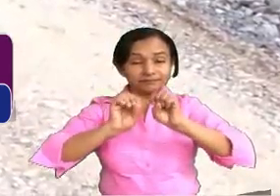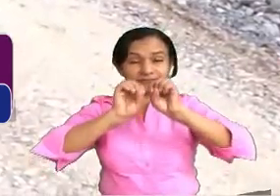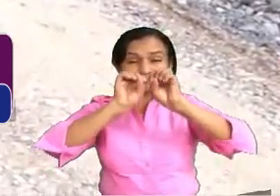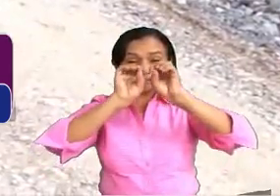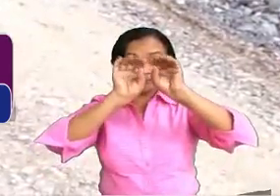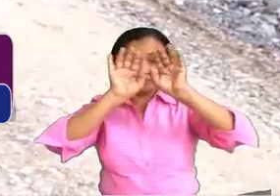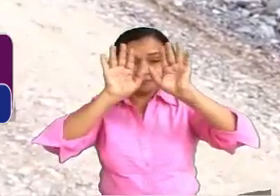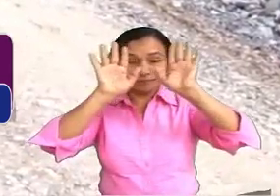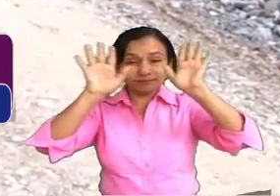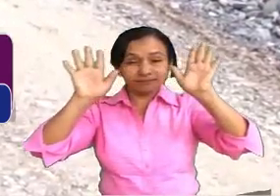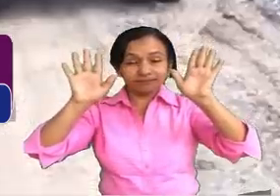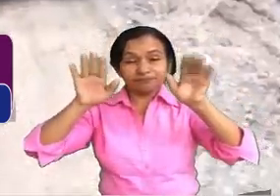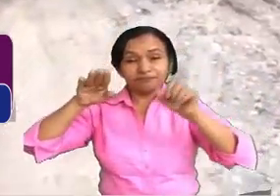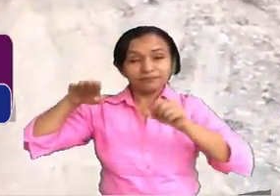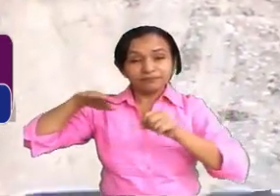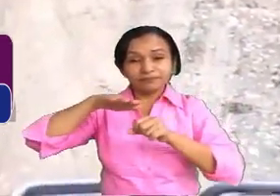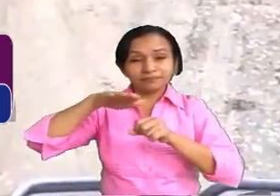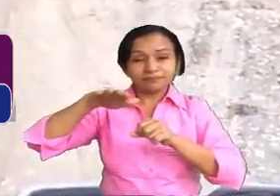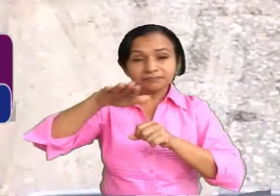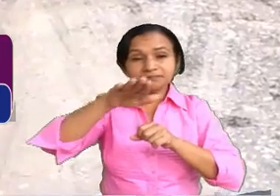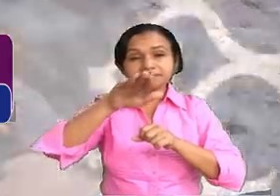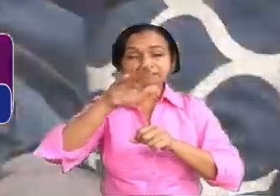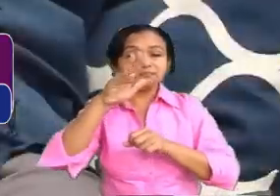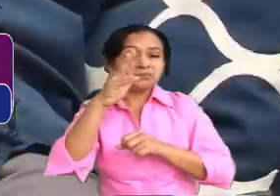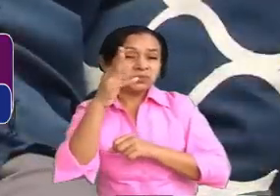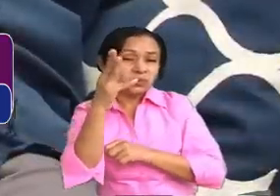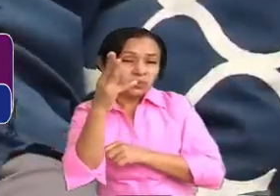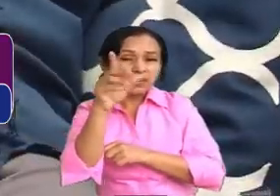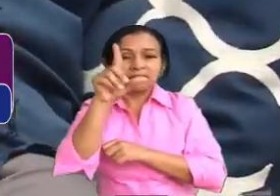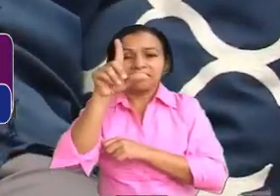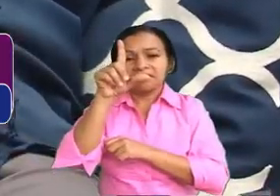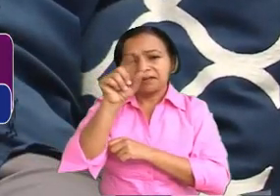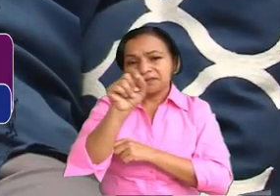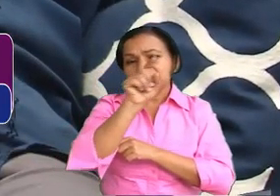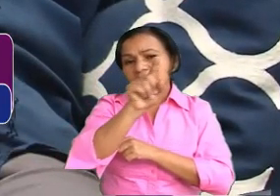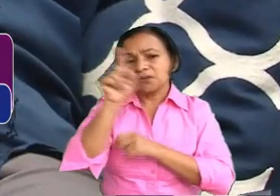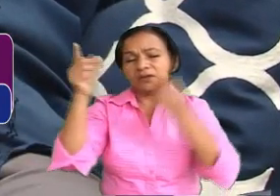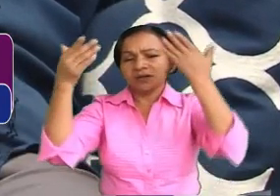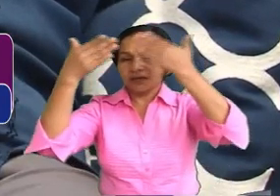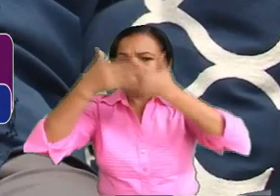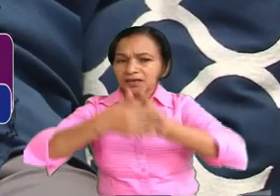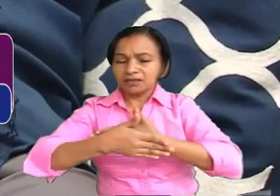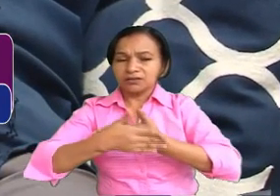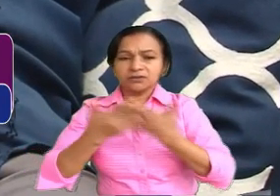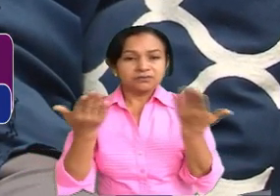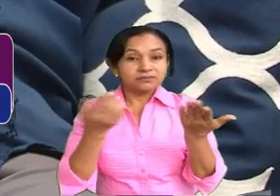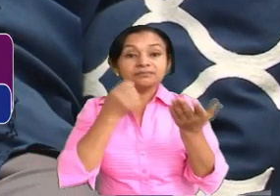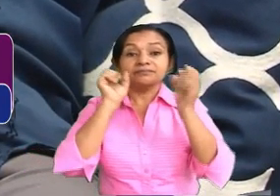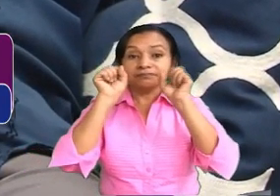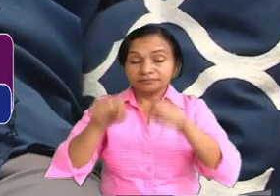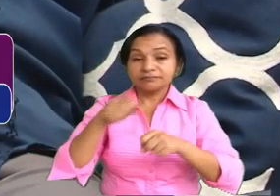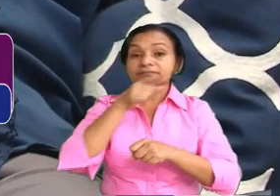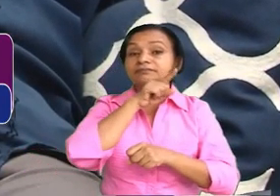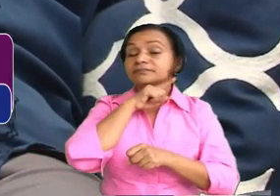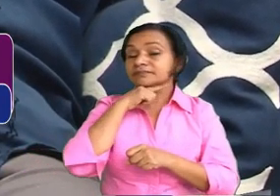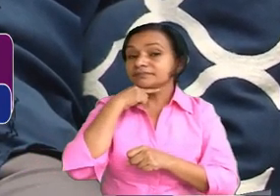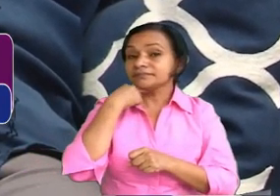hasta las 9, 10, 11 de la noche. Es decir, no se puede quejar. Esa es una